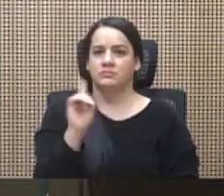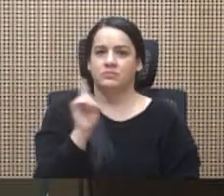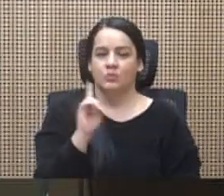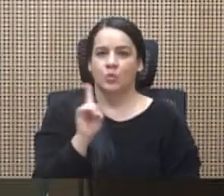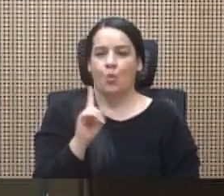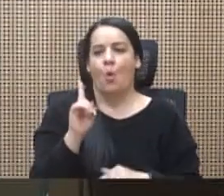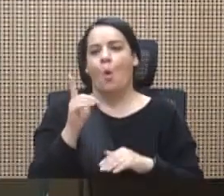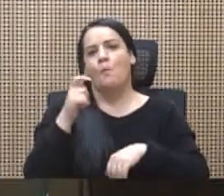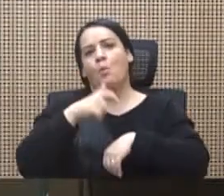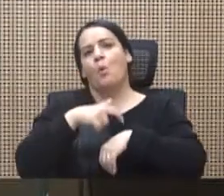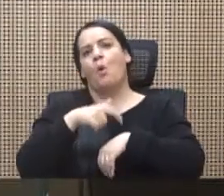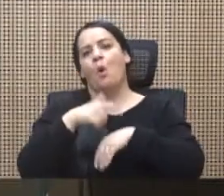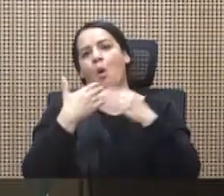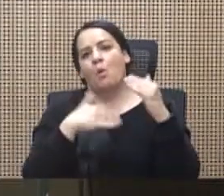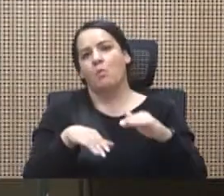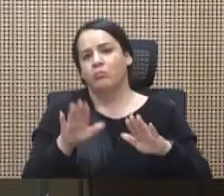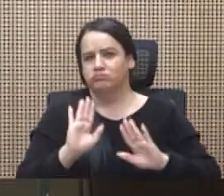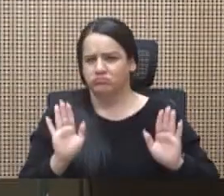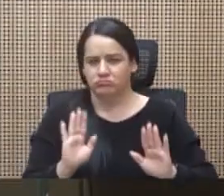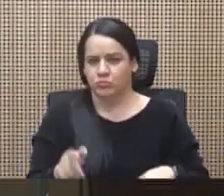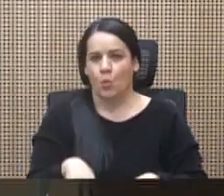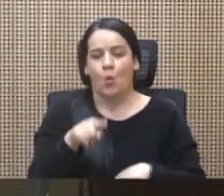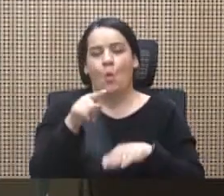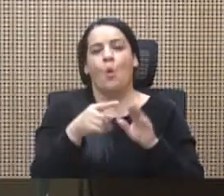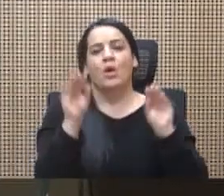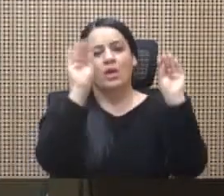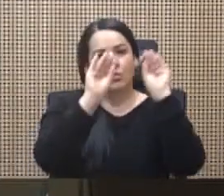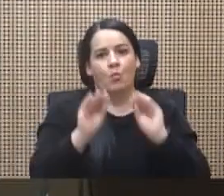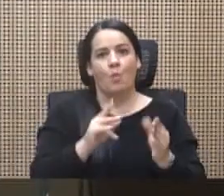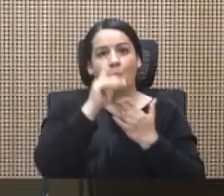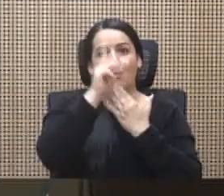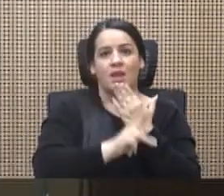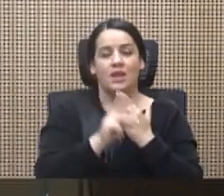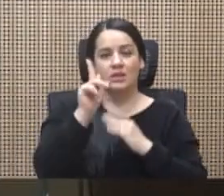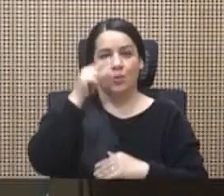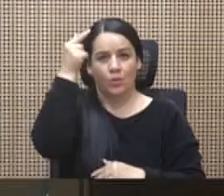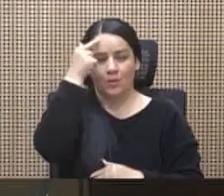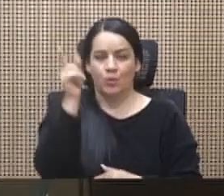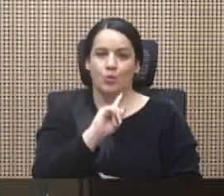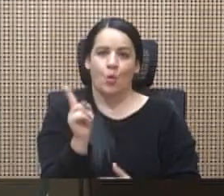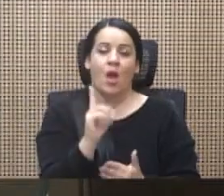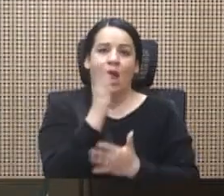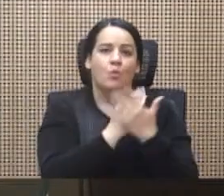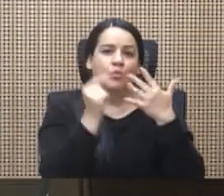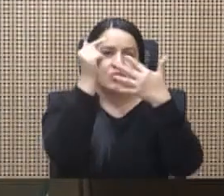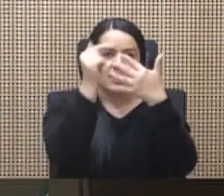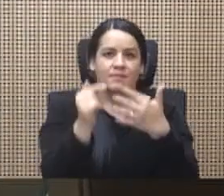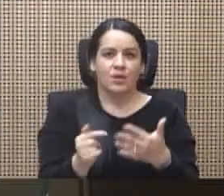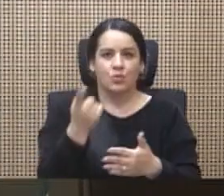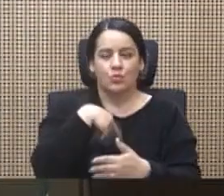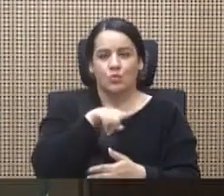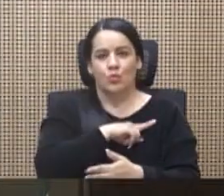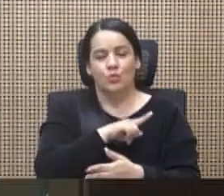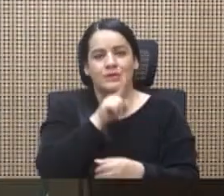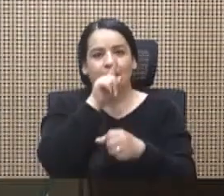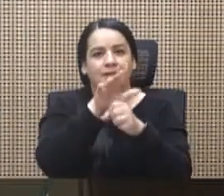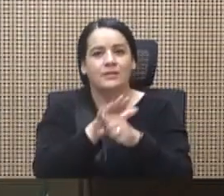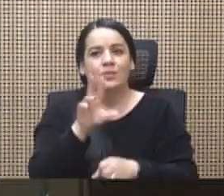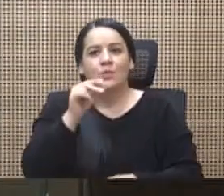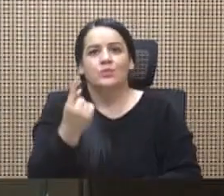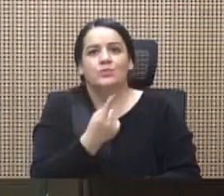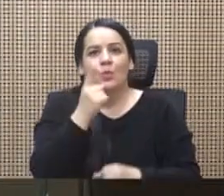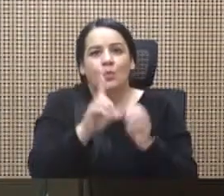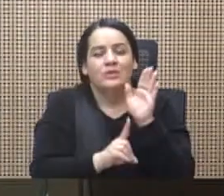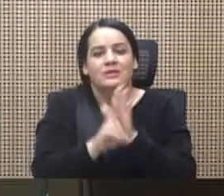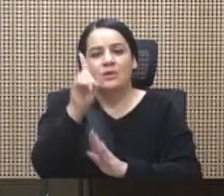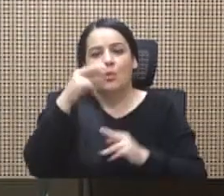momentáneos no como aspectos que decoran un plan de gobierno sino como aspectos que nos garantizan no solo un desarrollo